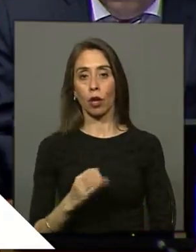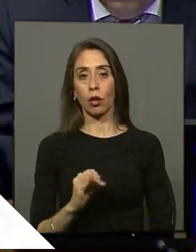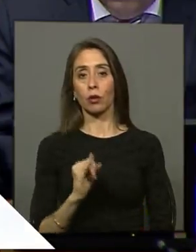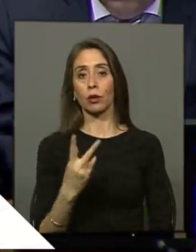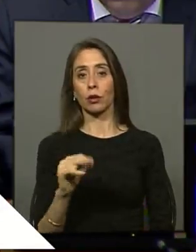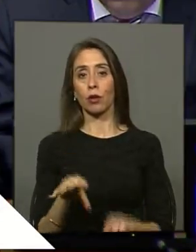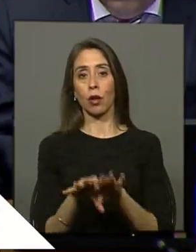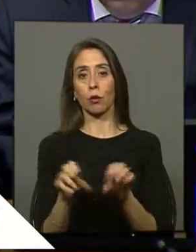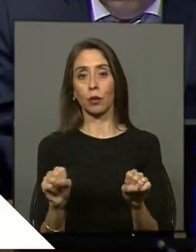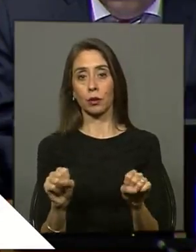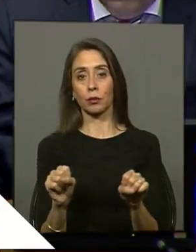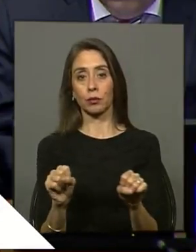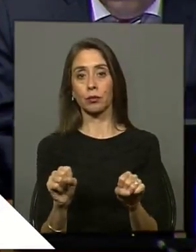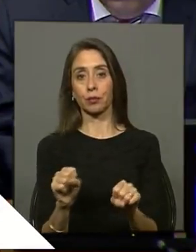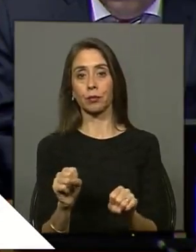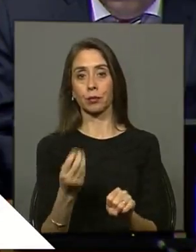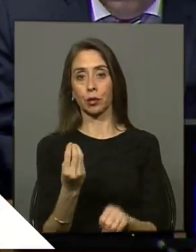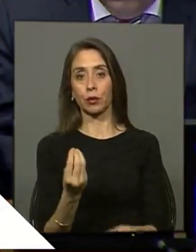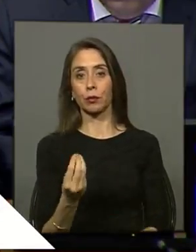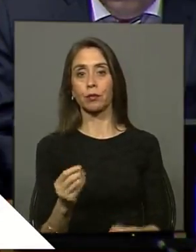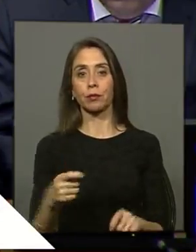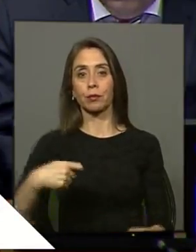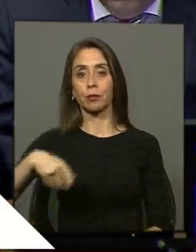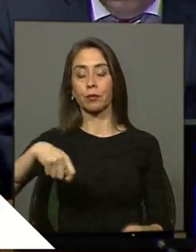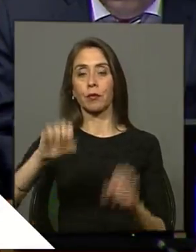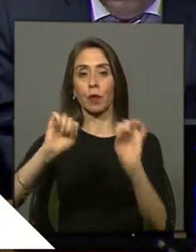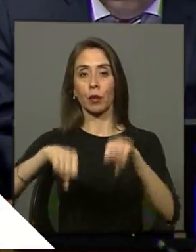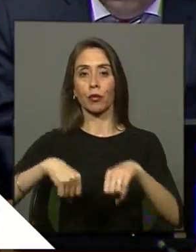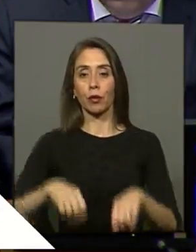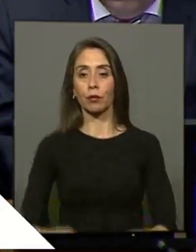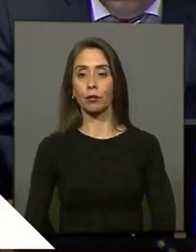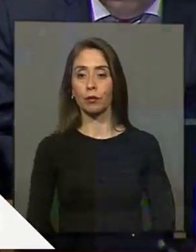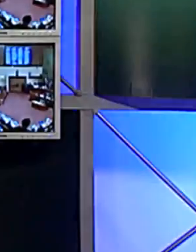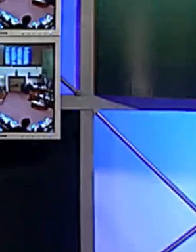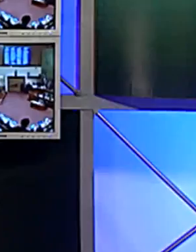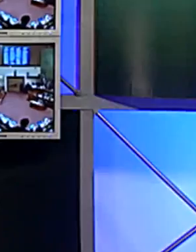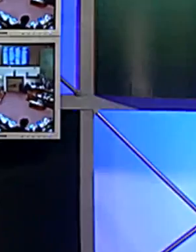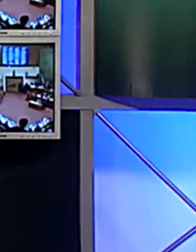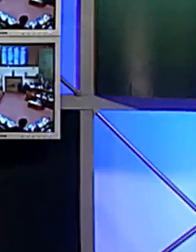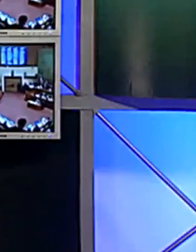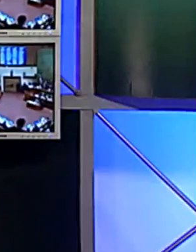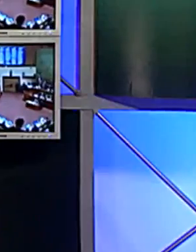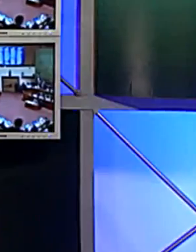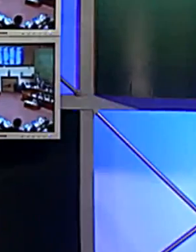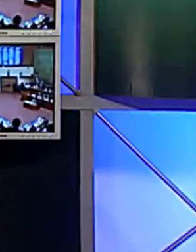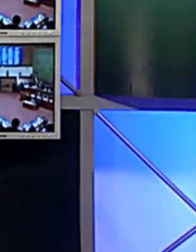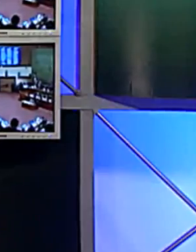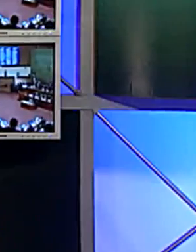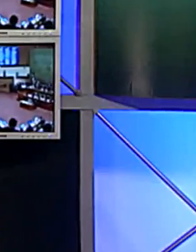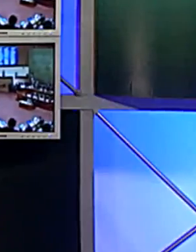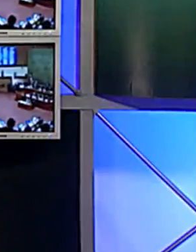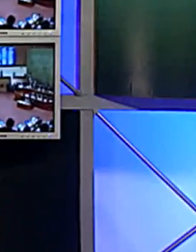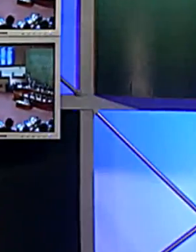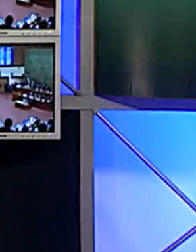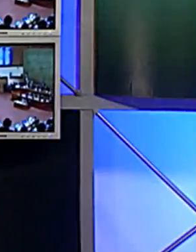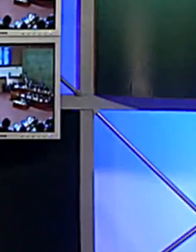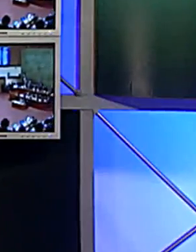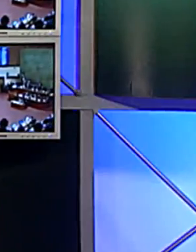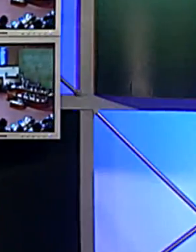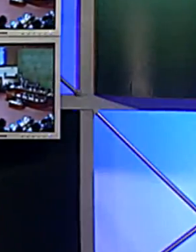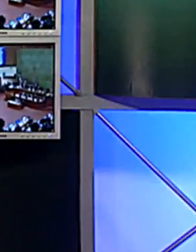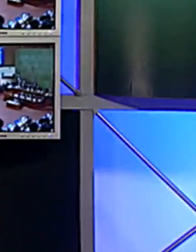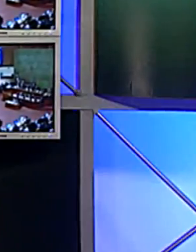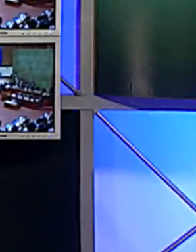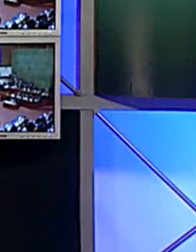acuerdo? Muy bien aprobado con 60 votos a favor 24 en contra y